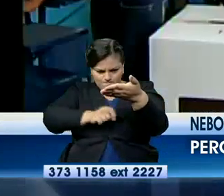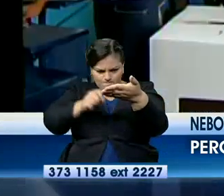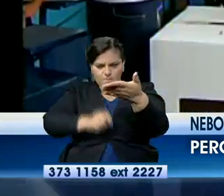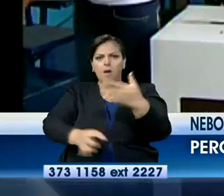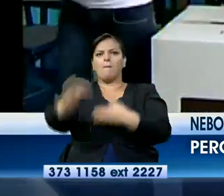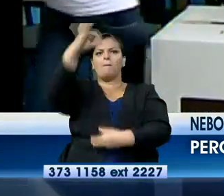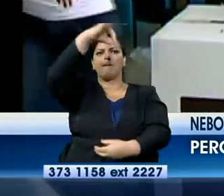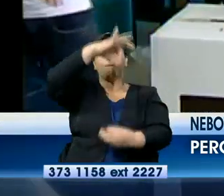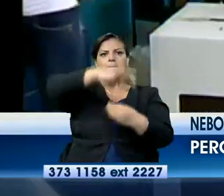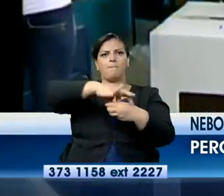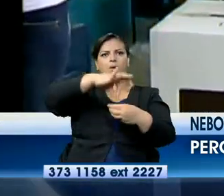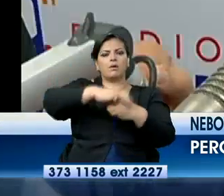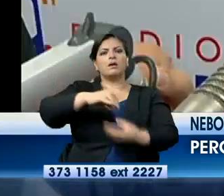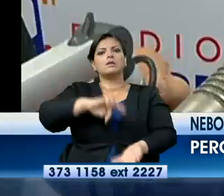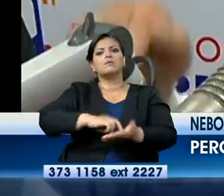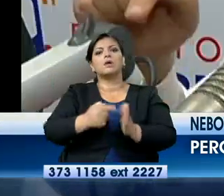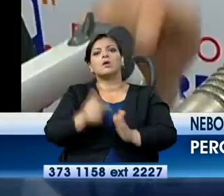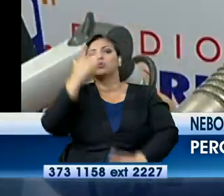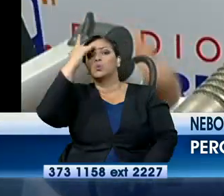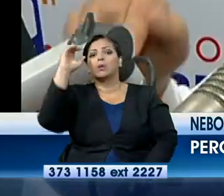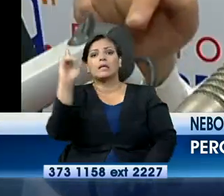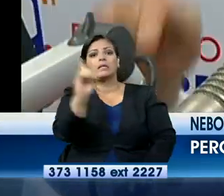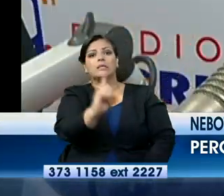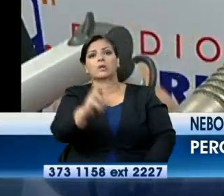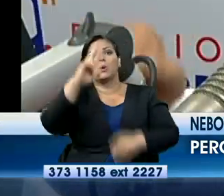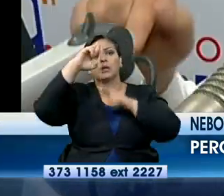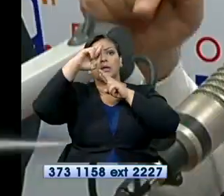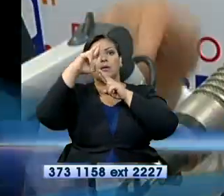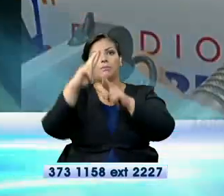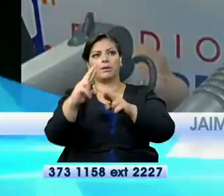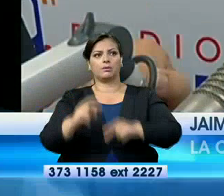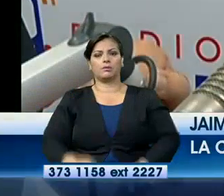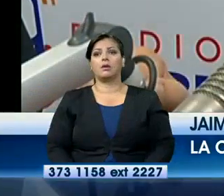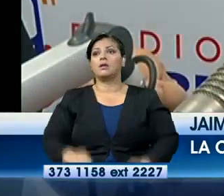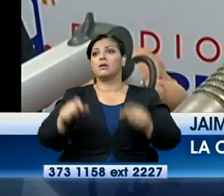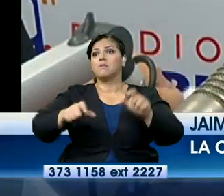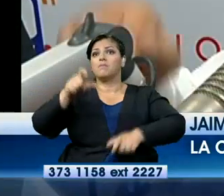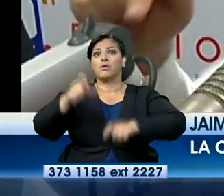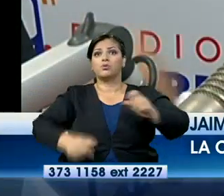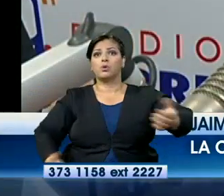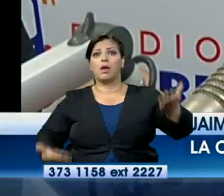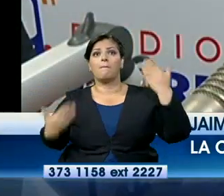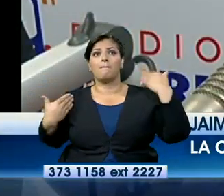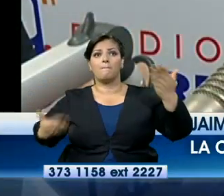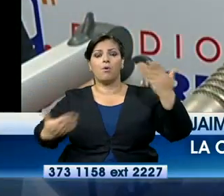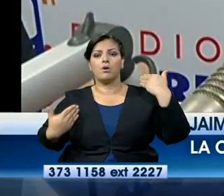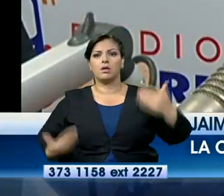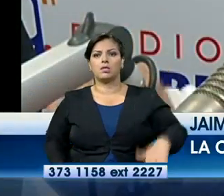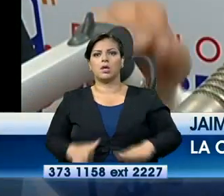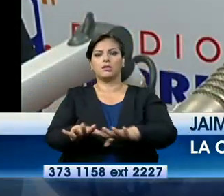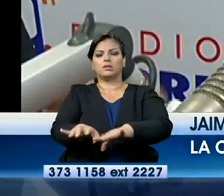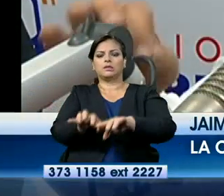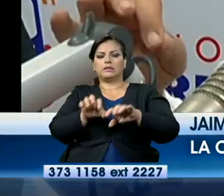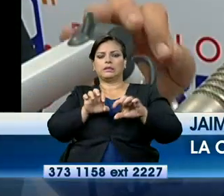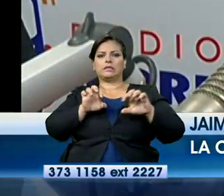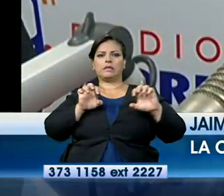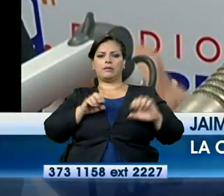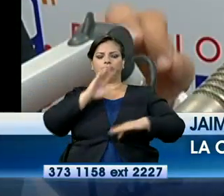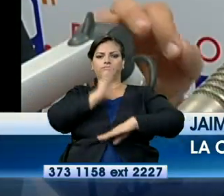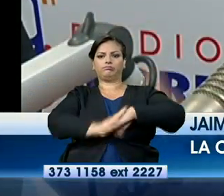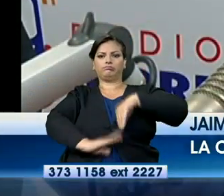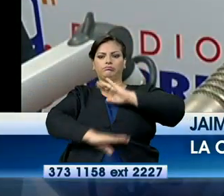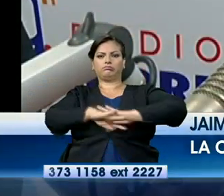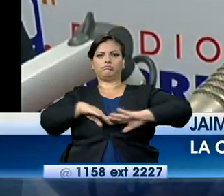él se respete la voz del pueblo. Los políticos tenemos que sacar las manos, no manipular